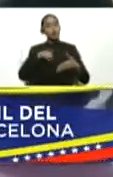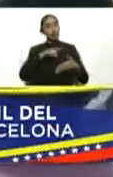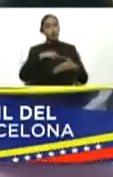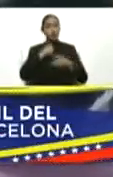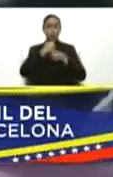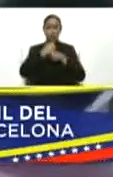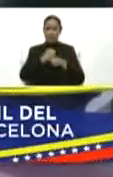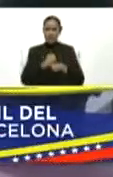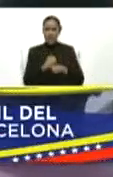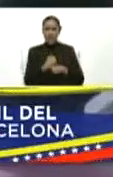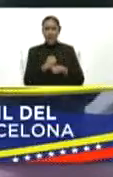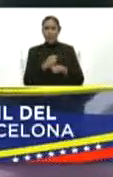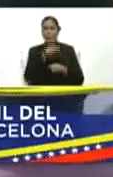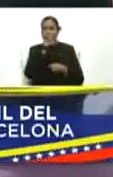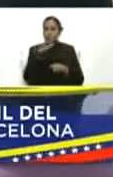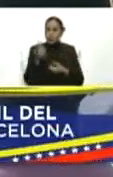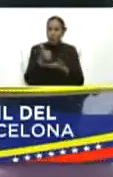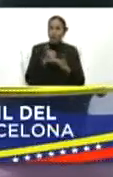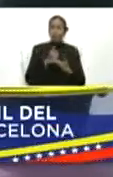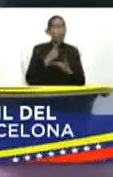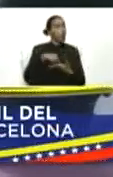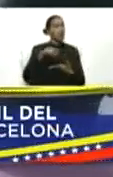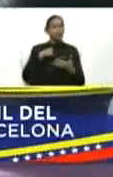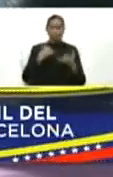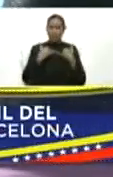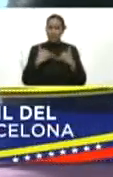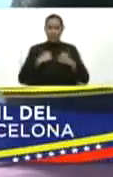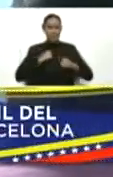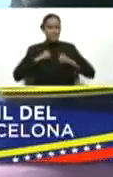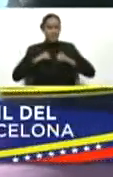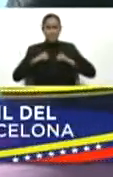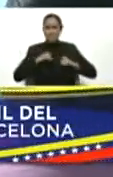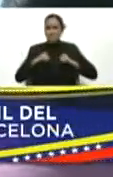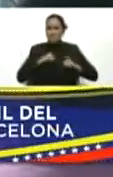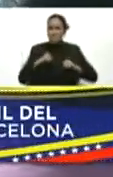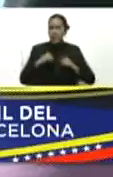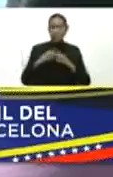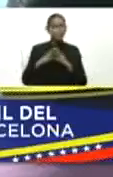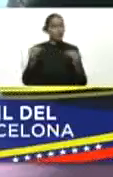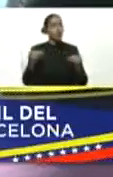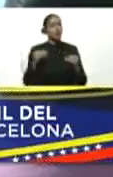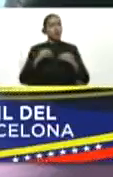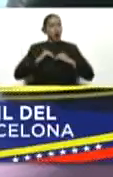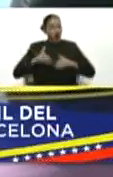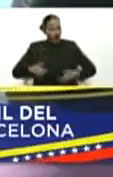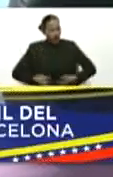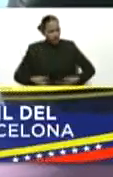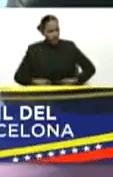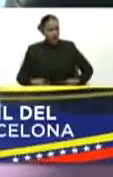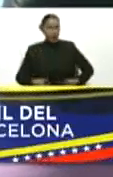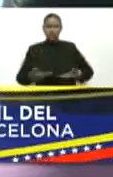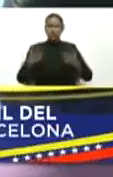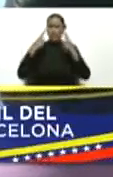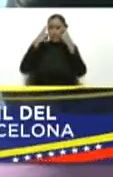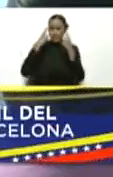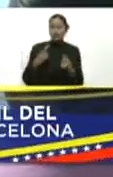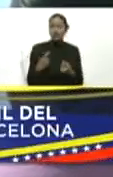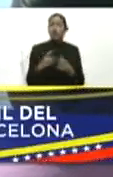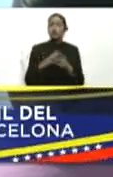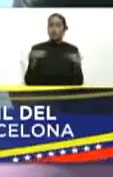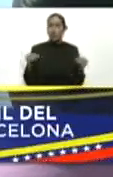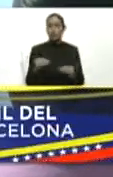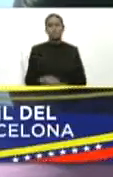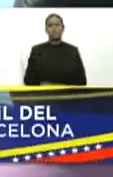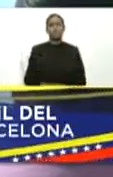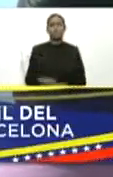de nosotros mismos. Amén, así es. Todo lo que vamos logrando es con esfuerzo propio, profesionalismo. Yo le agradezco